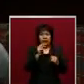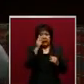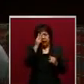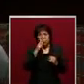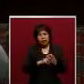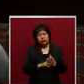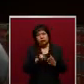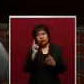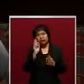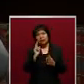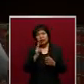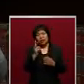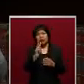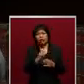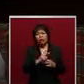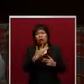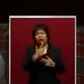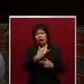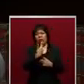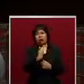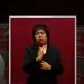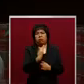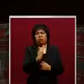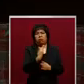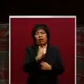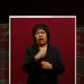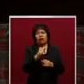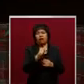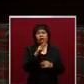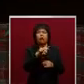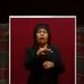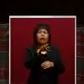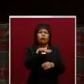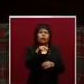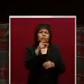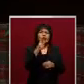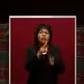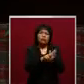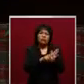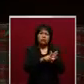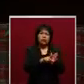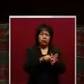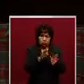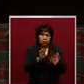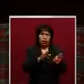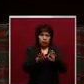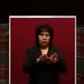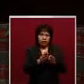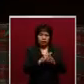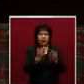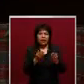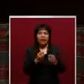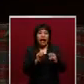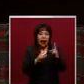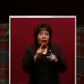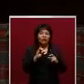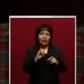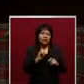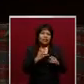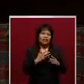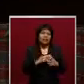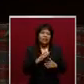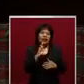y produzco un video? Ahora ya estamos trabajando en eso, porque algunos sí tienen el acceso a la plataforma de